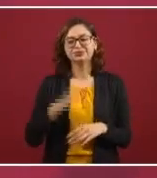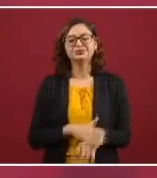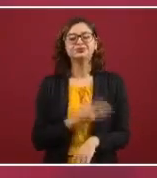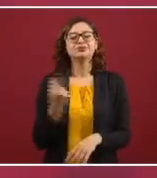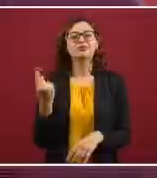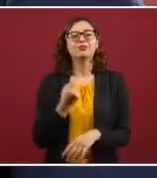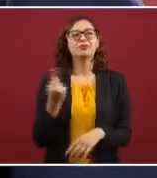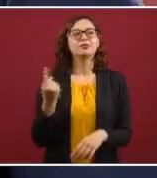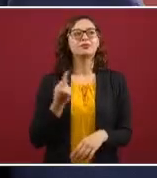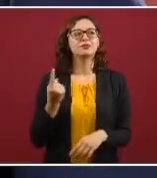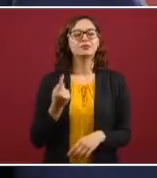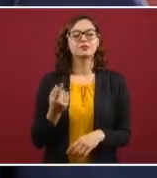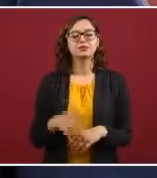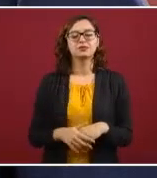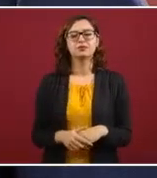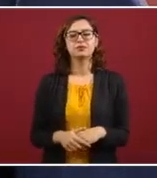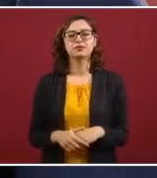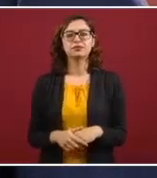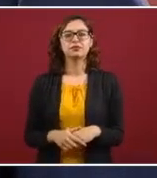tiempo,